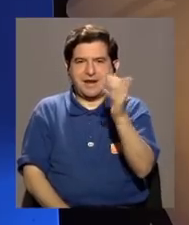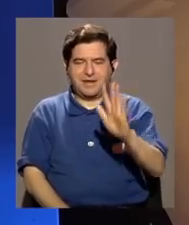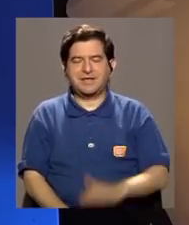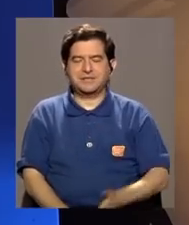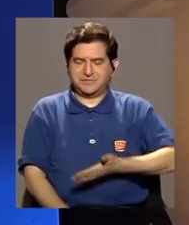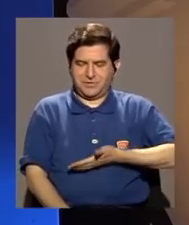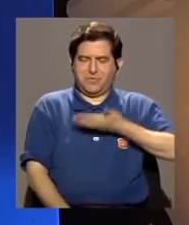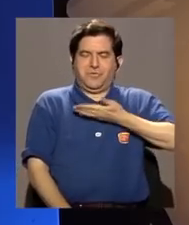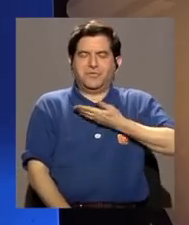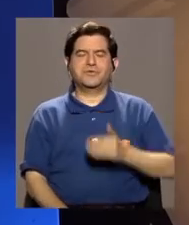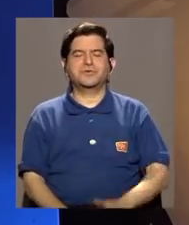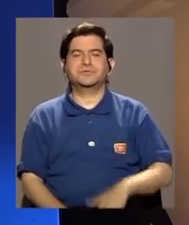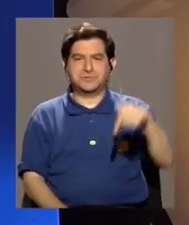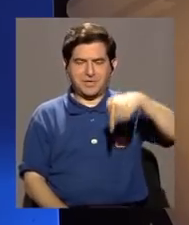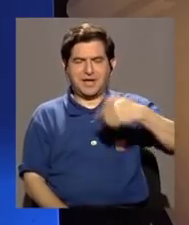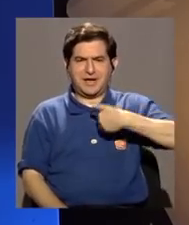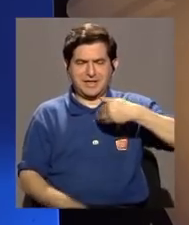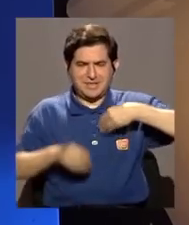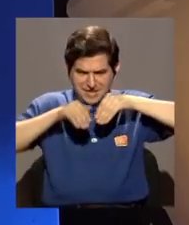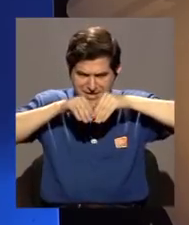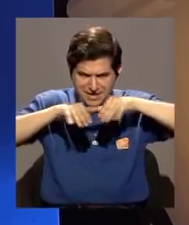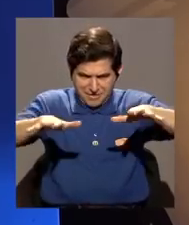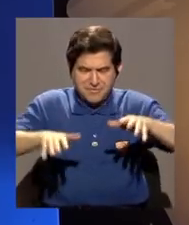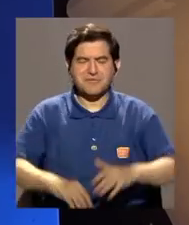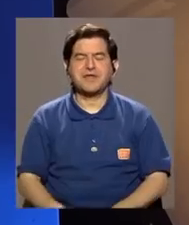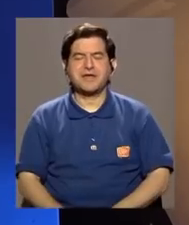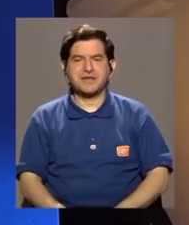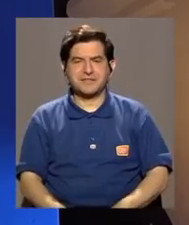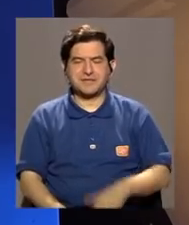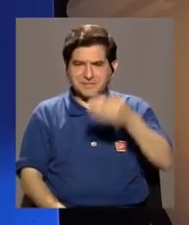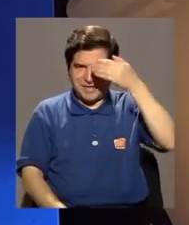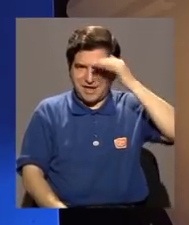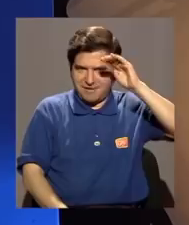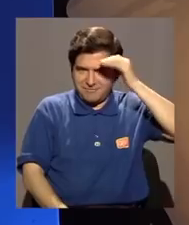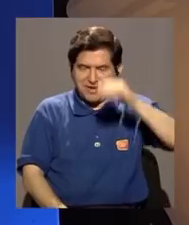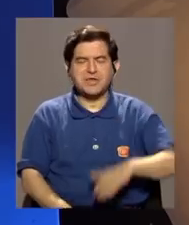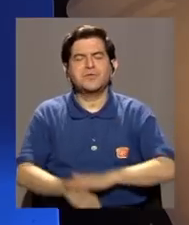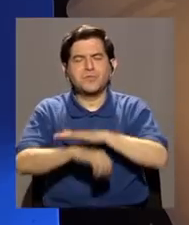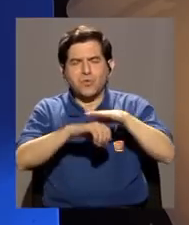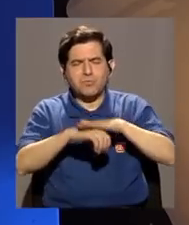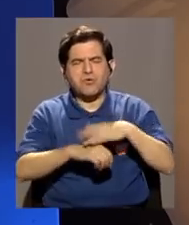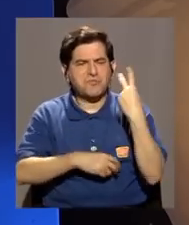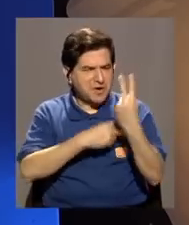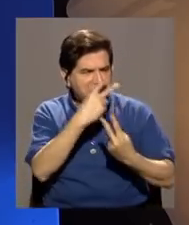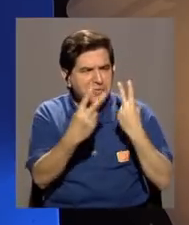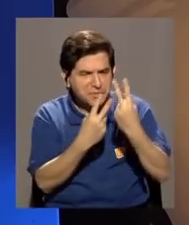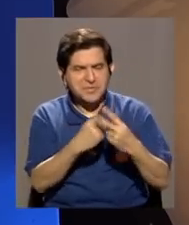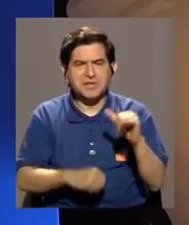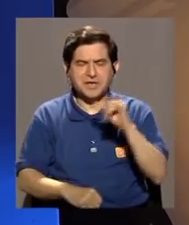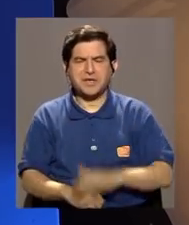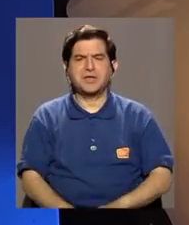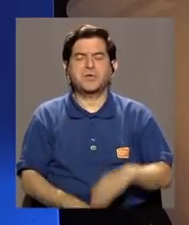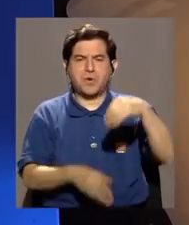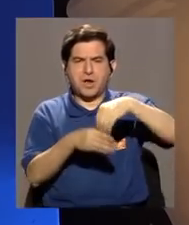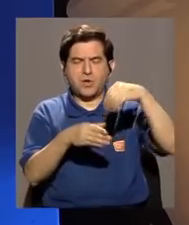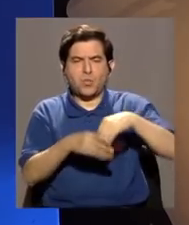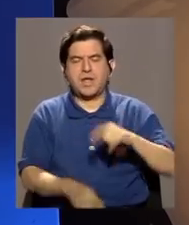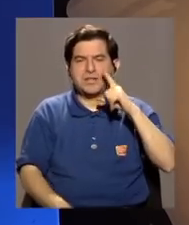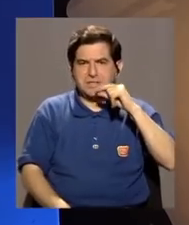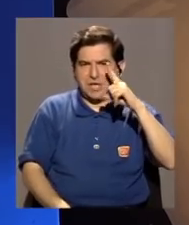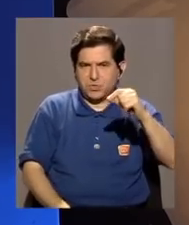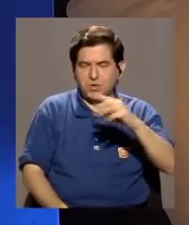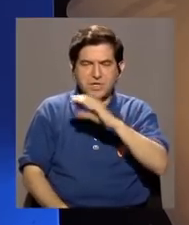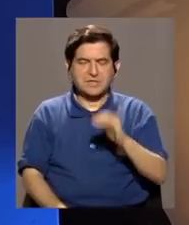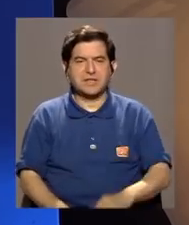buenas redes sociales muy potentes si no le ha dado una manita feliz a facebook por favor pase por allí también a nuestra cuenta de twitter